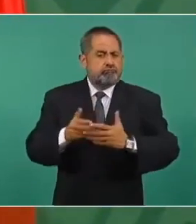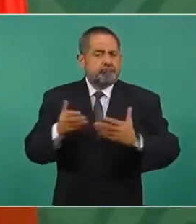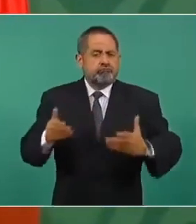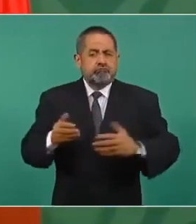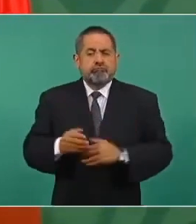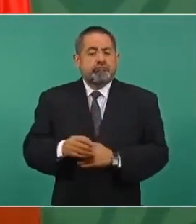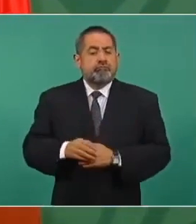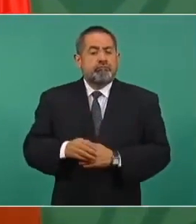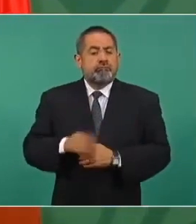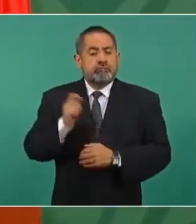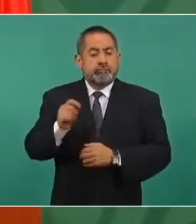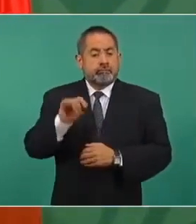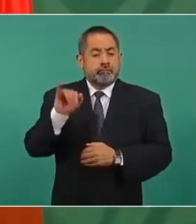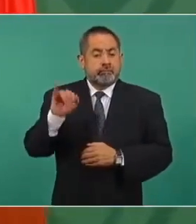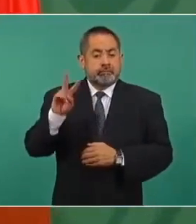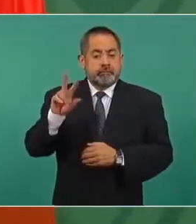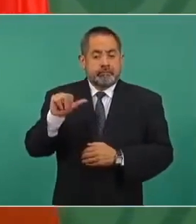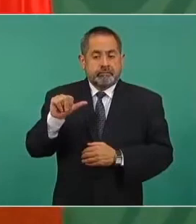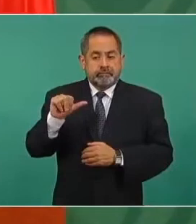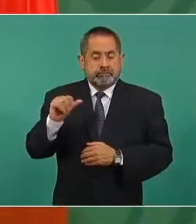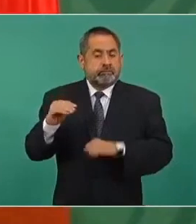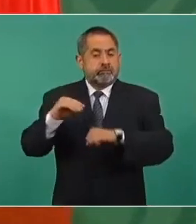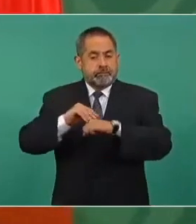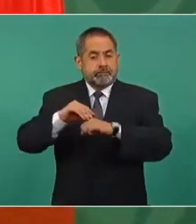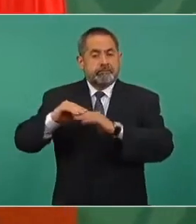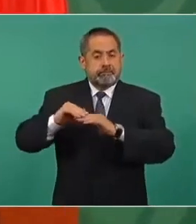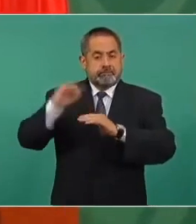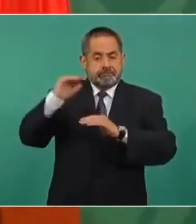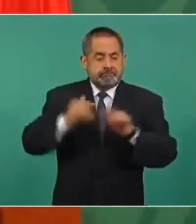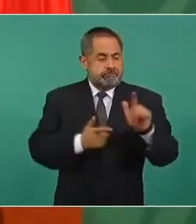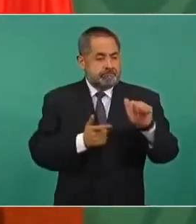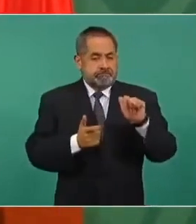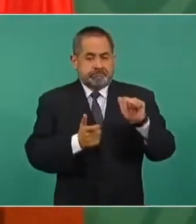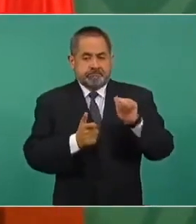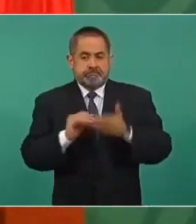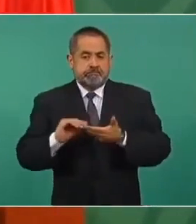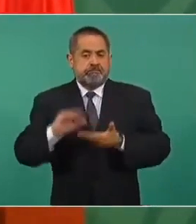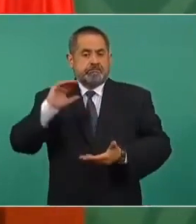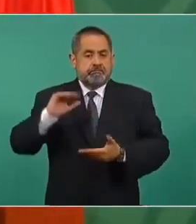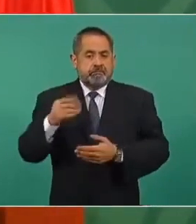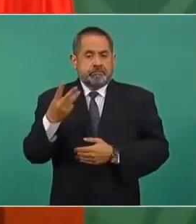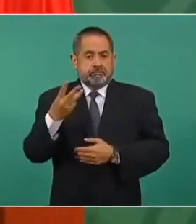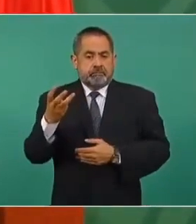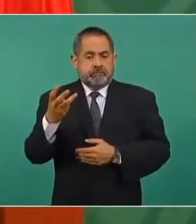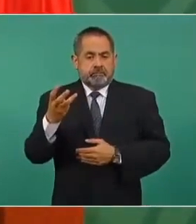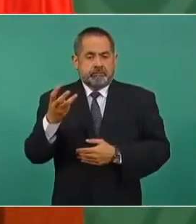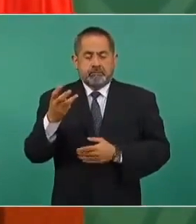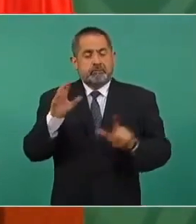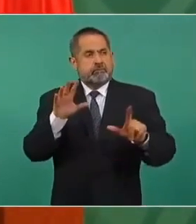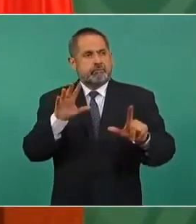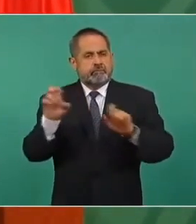y en el caso del IVA sí hay un aumento considerable de